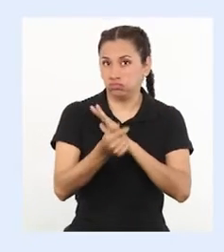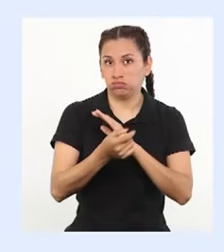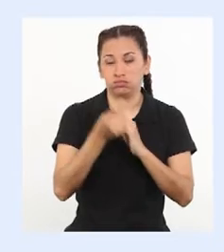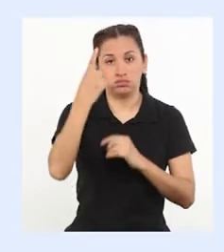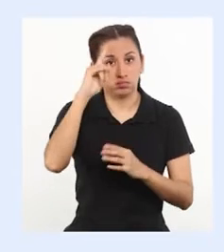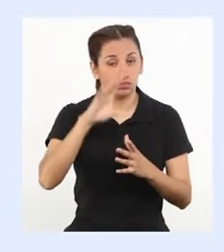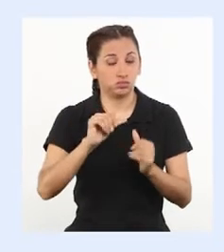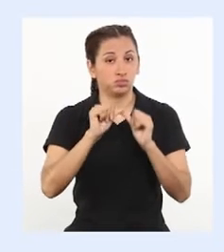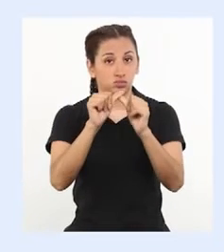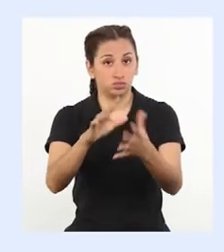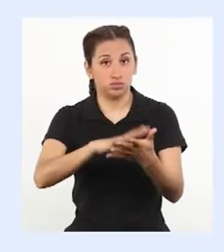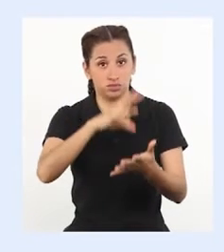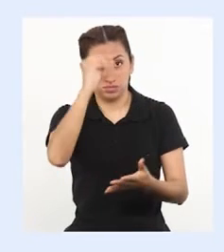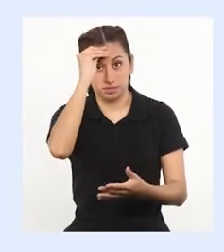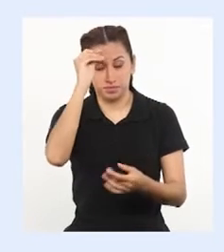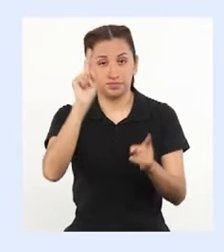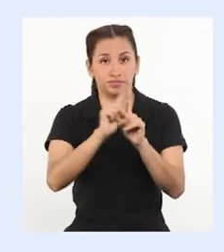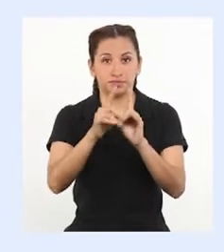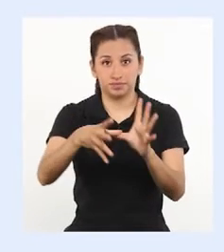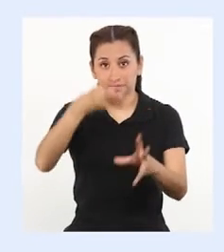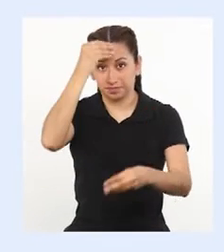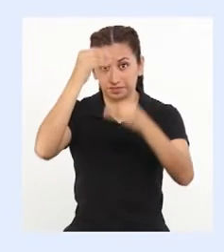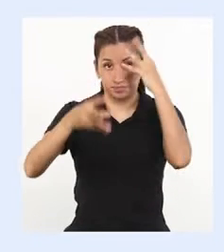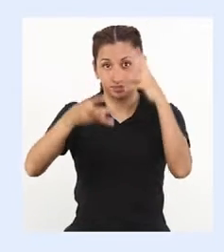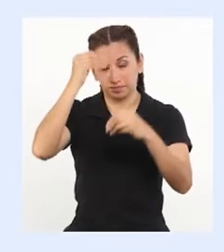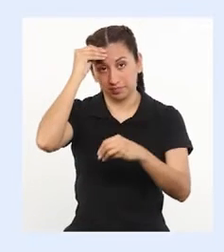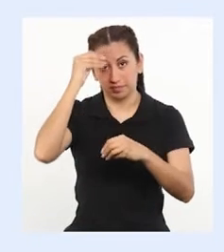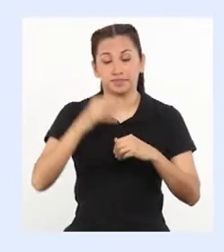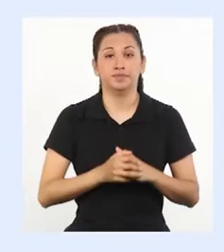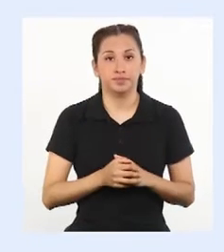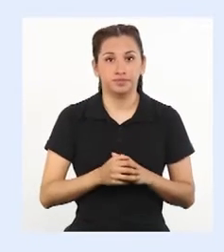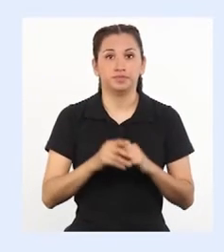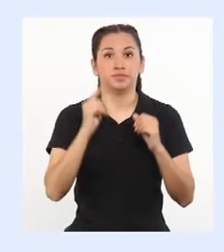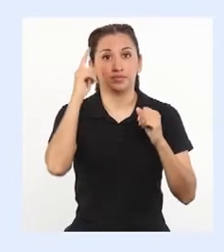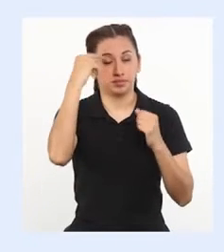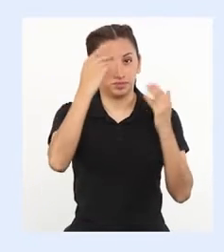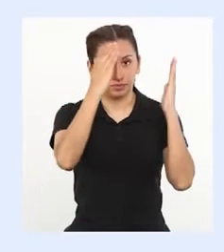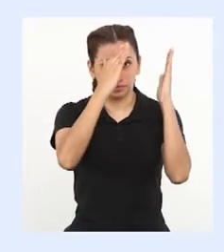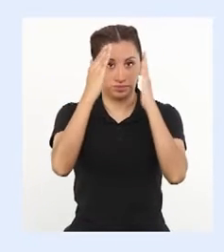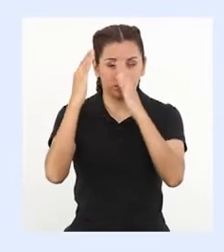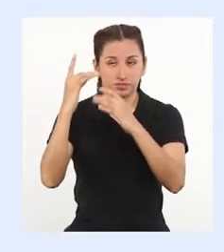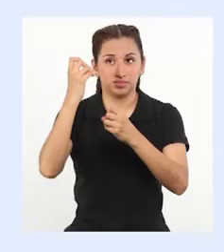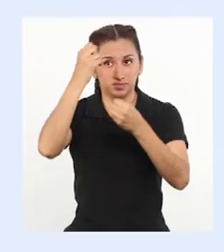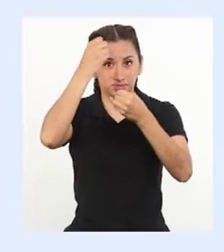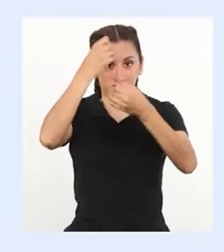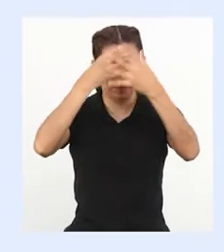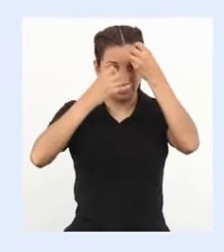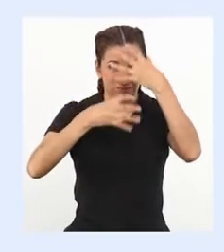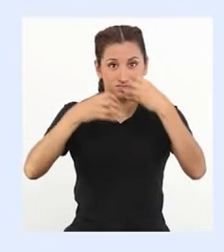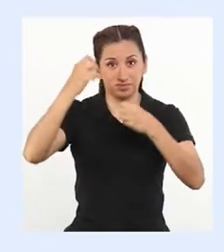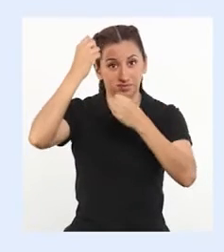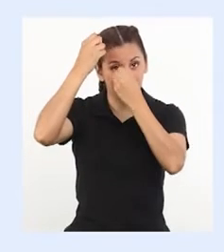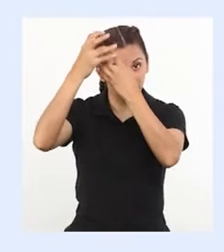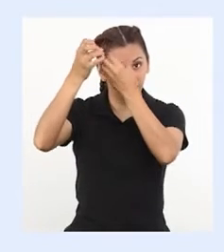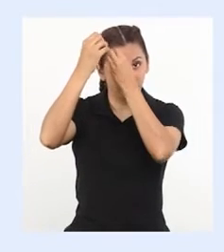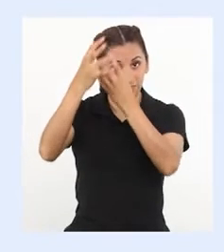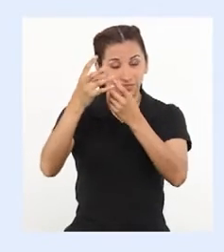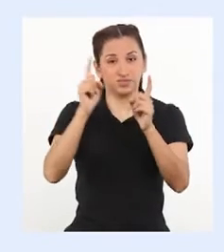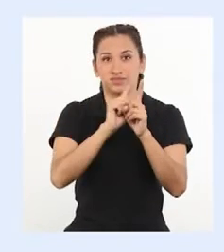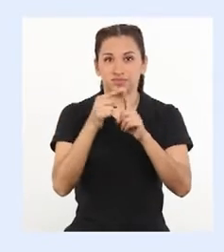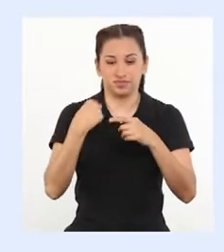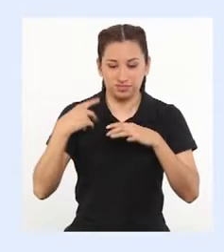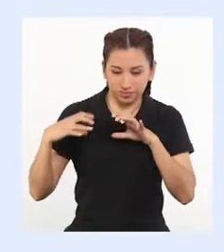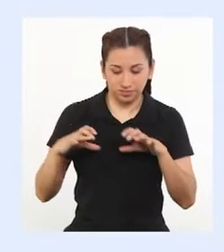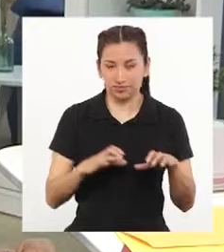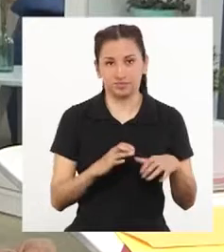desarrollan habilidades para aprender y poseer capacidades intelectuales, procesar información y actuar sobre la base